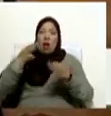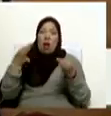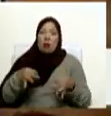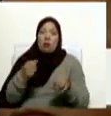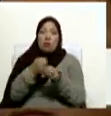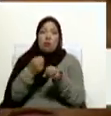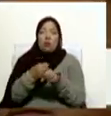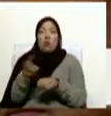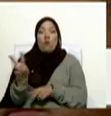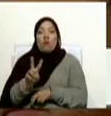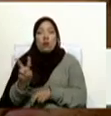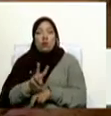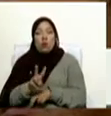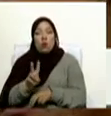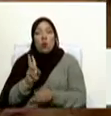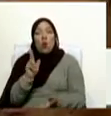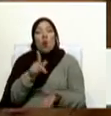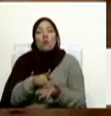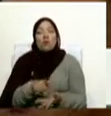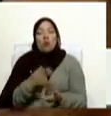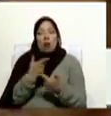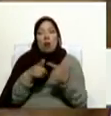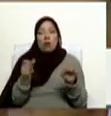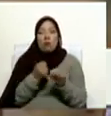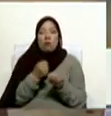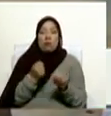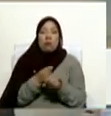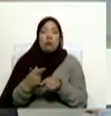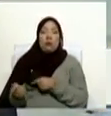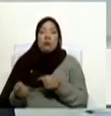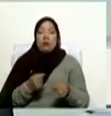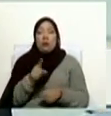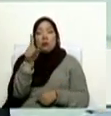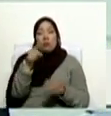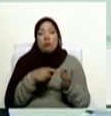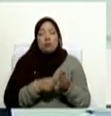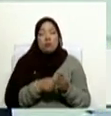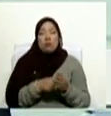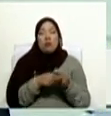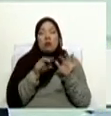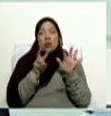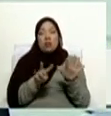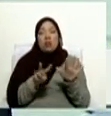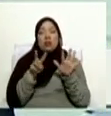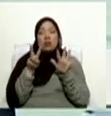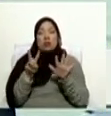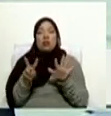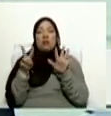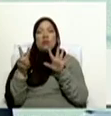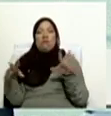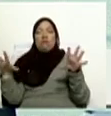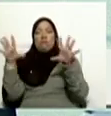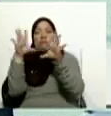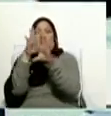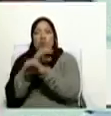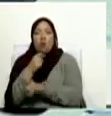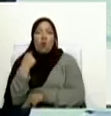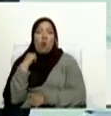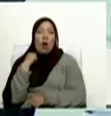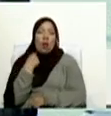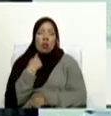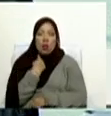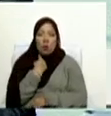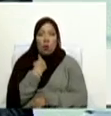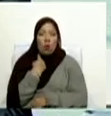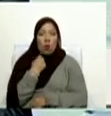absoluta posesión de ese territorio desde 1777 desde la noche más antigua de nuestro tiempo